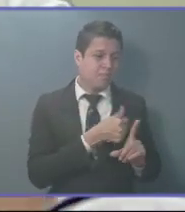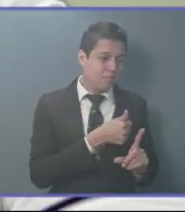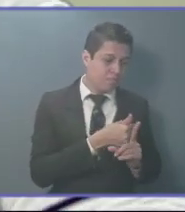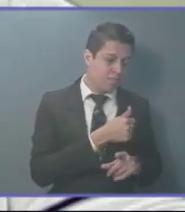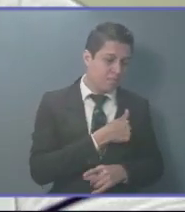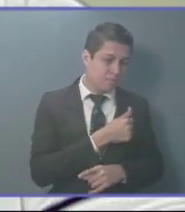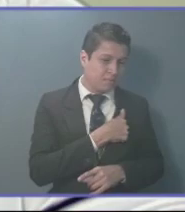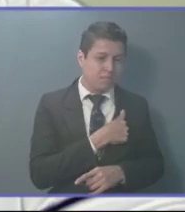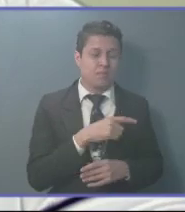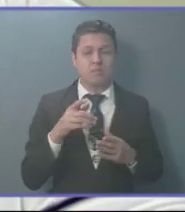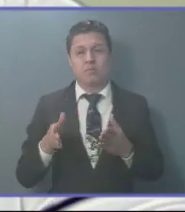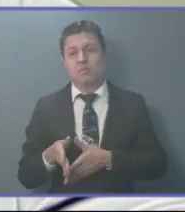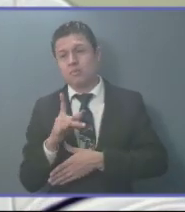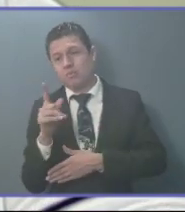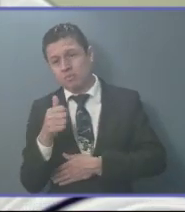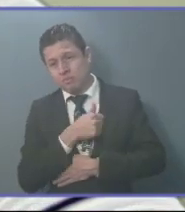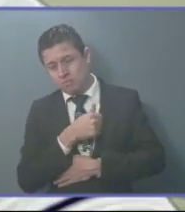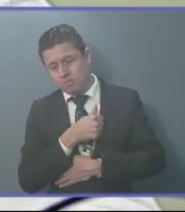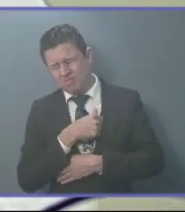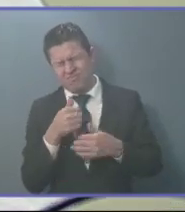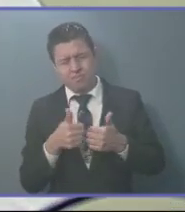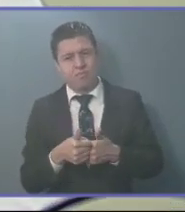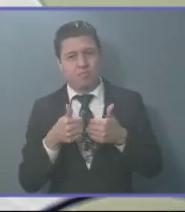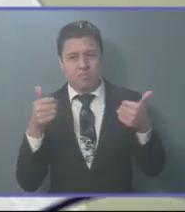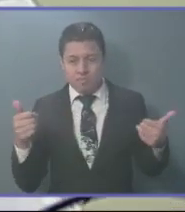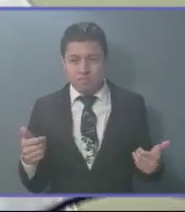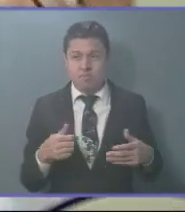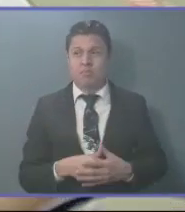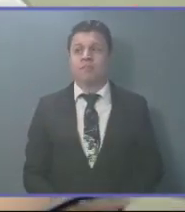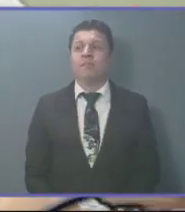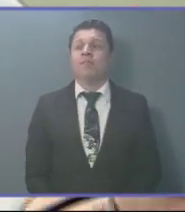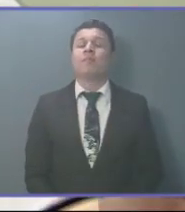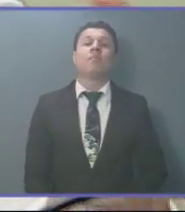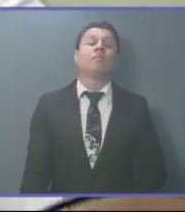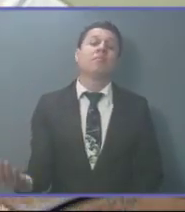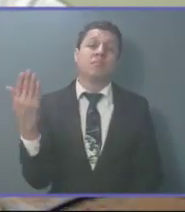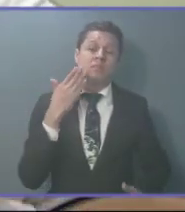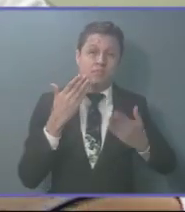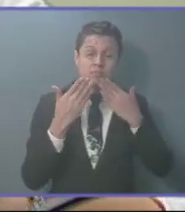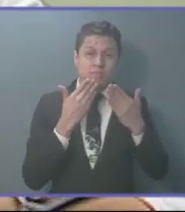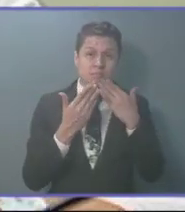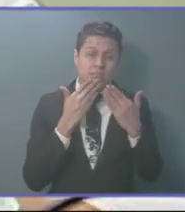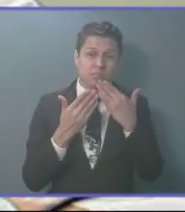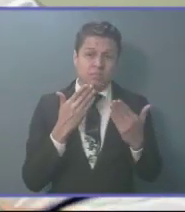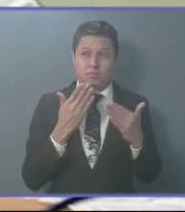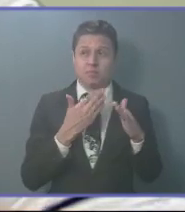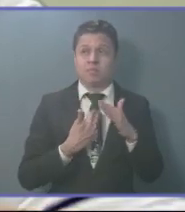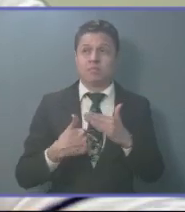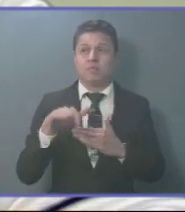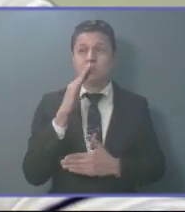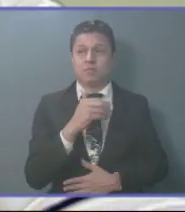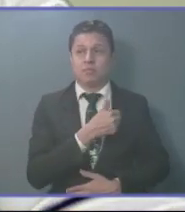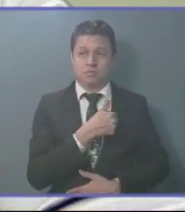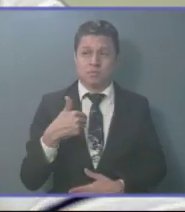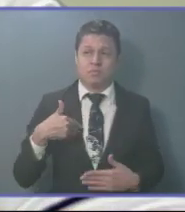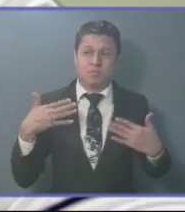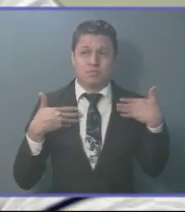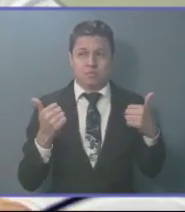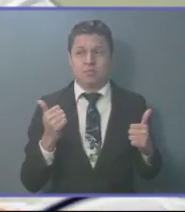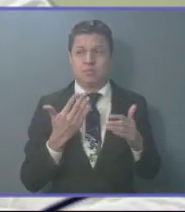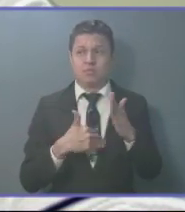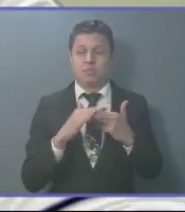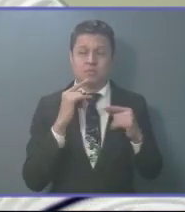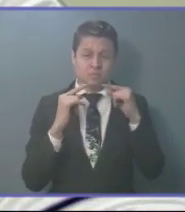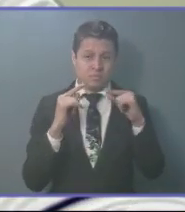función principal de la Asamblea Legislativa. Dice que el Ministerio de Salud es la máxima autoridad